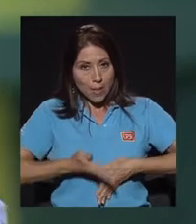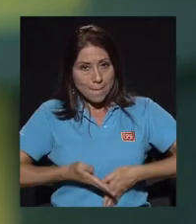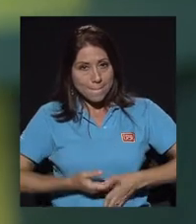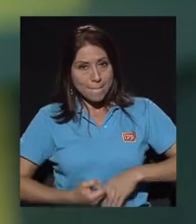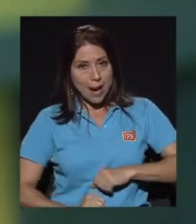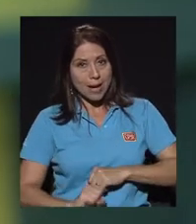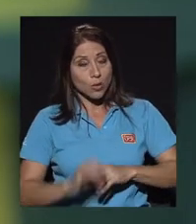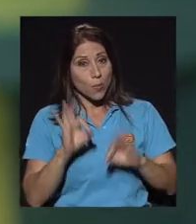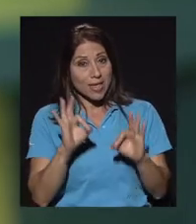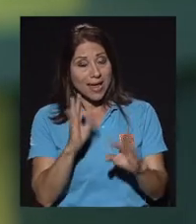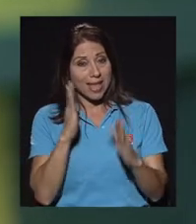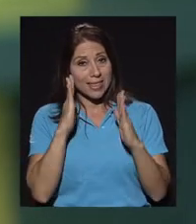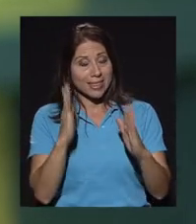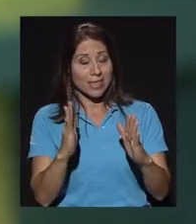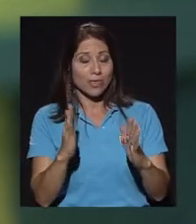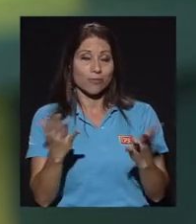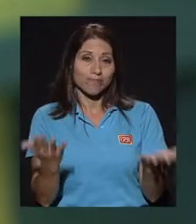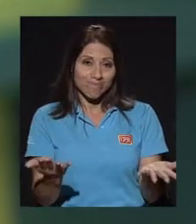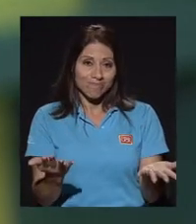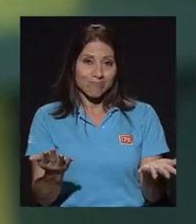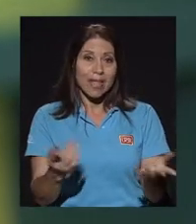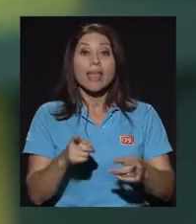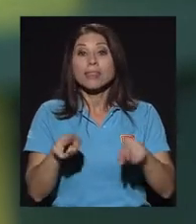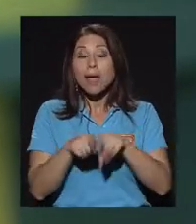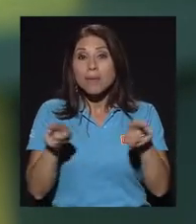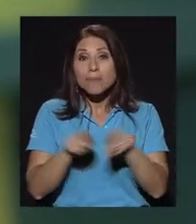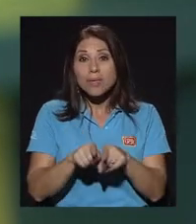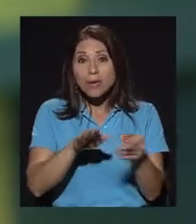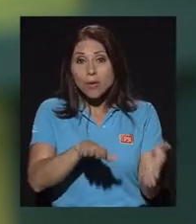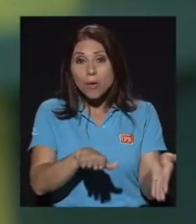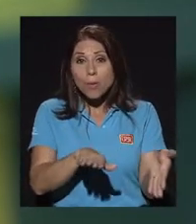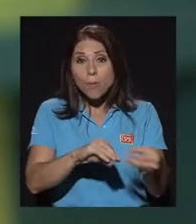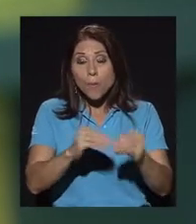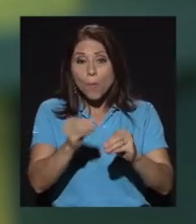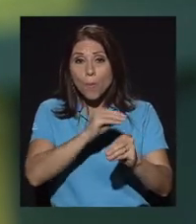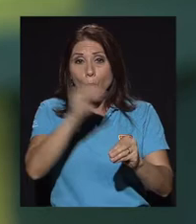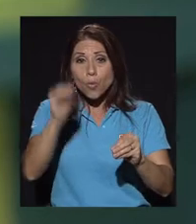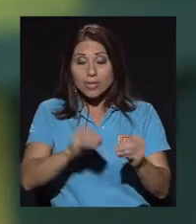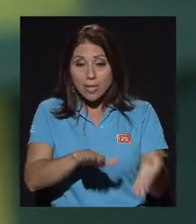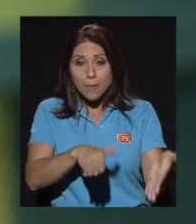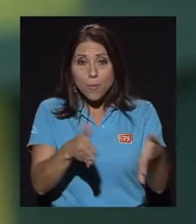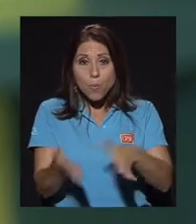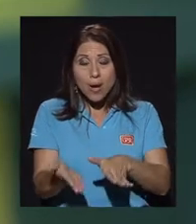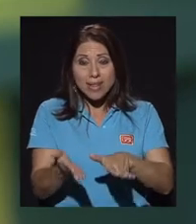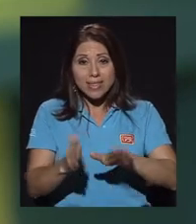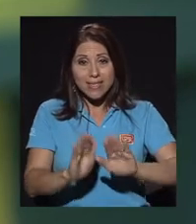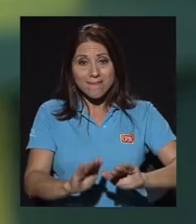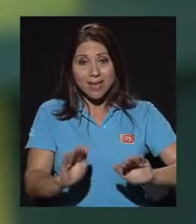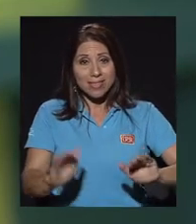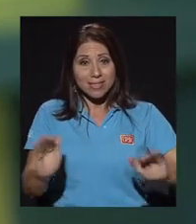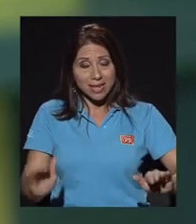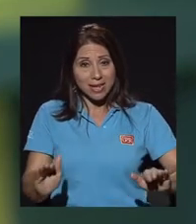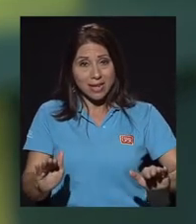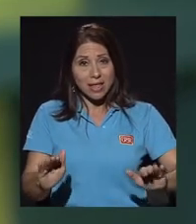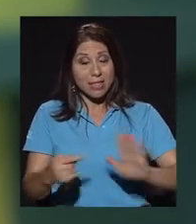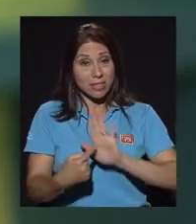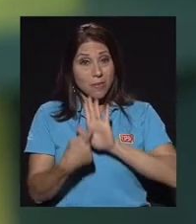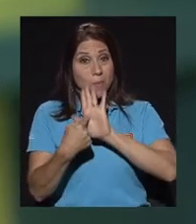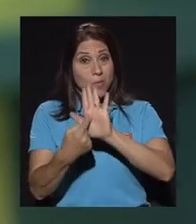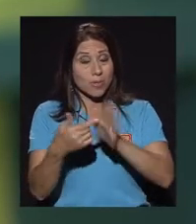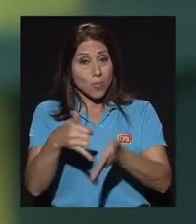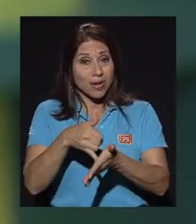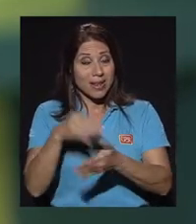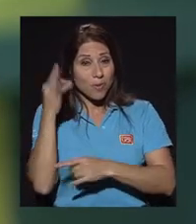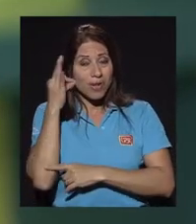facilita. ¿La mortalidad infantil reflejará acaso la vulnerabilidad de la mujer? Por supuesto que sí.